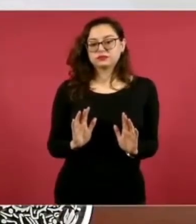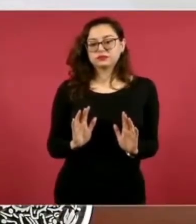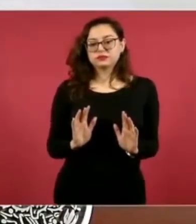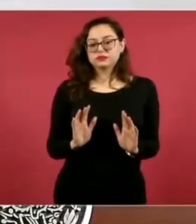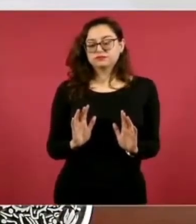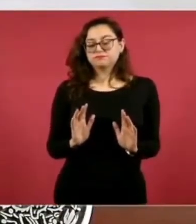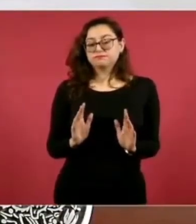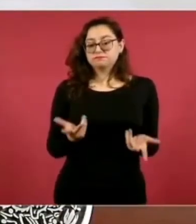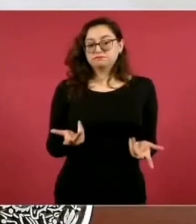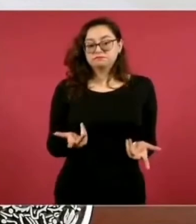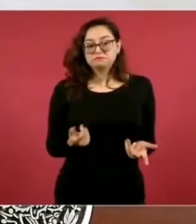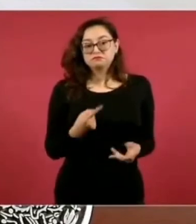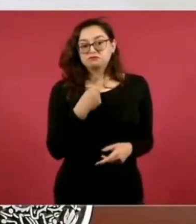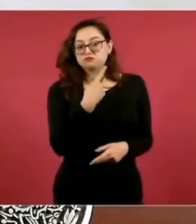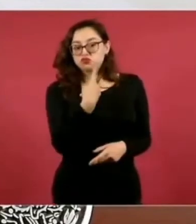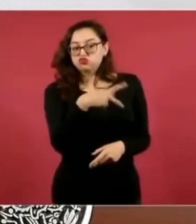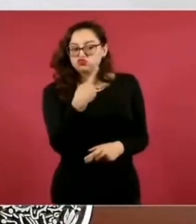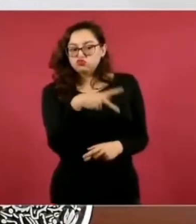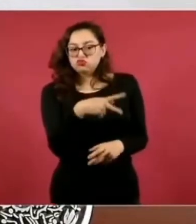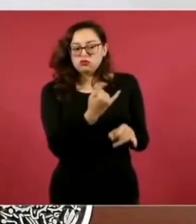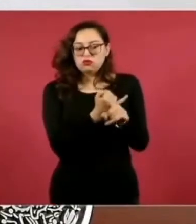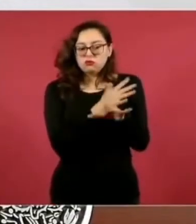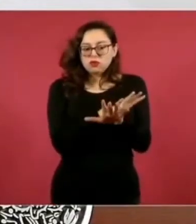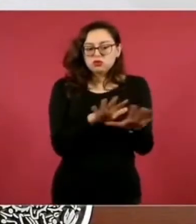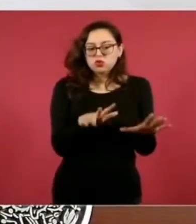pues cuidadosos,